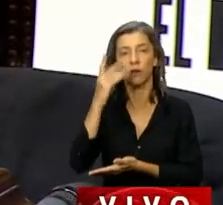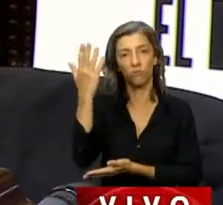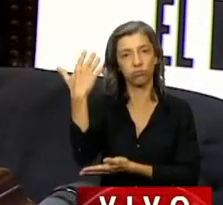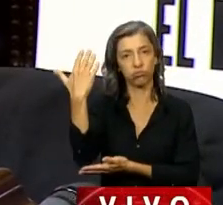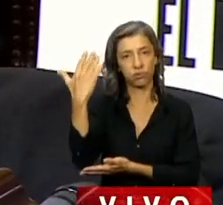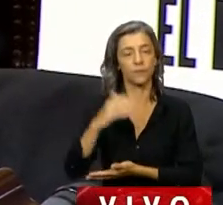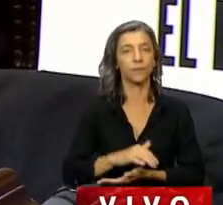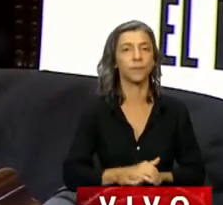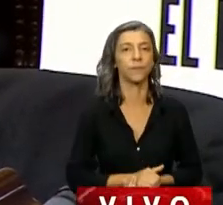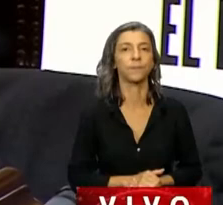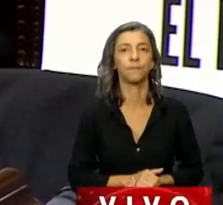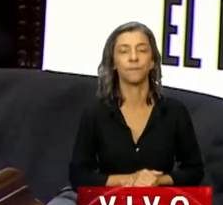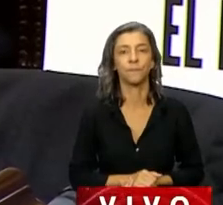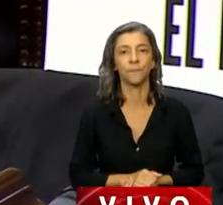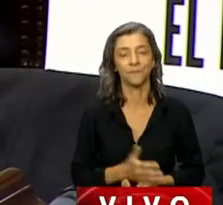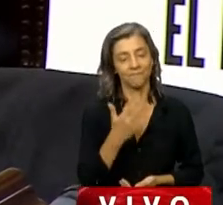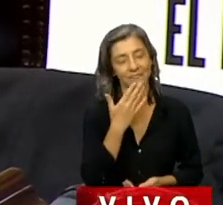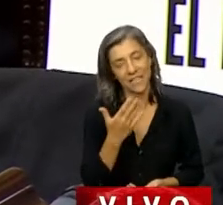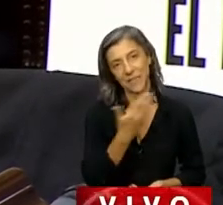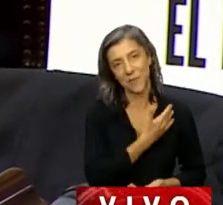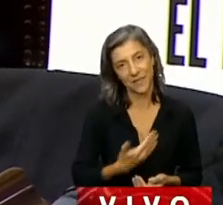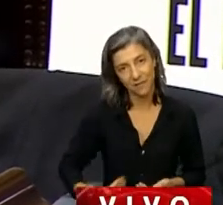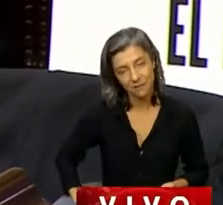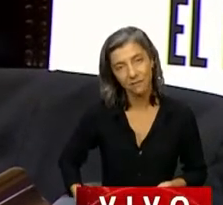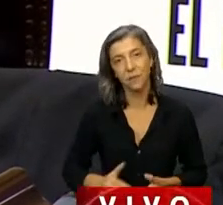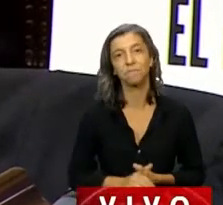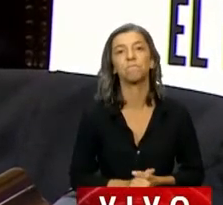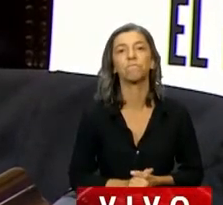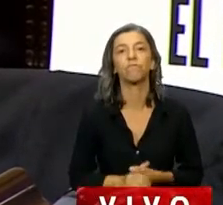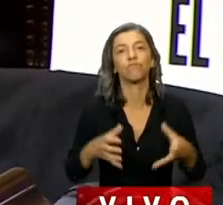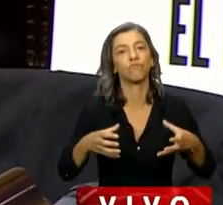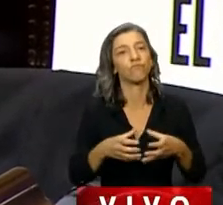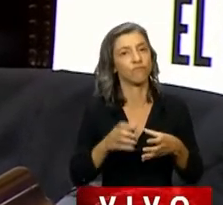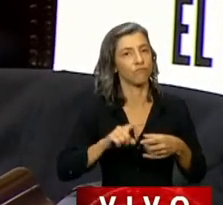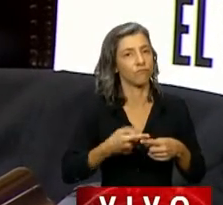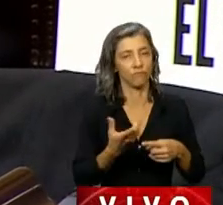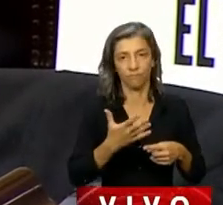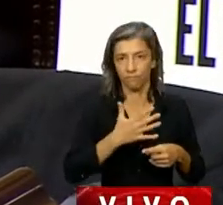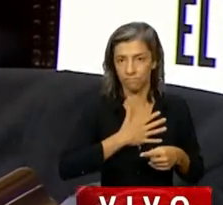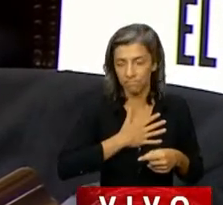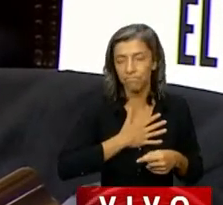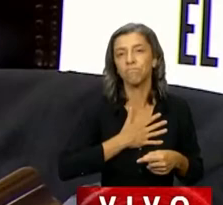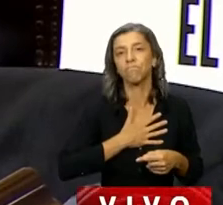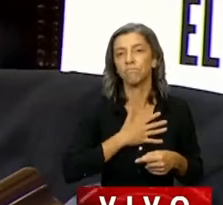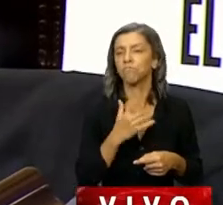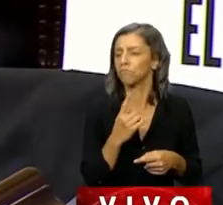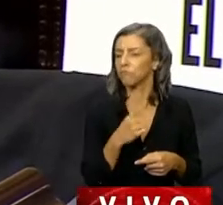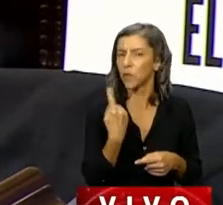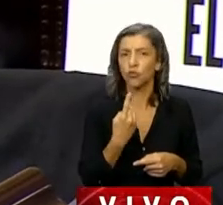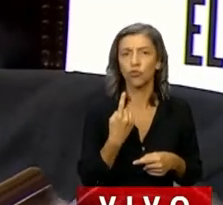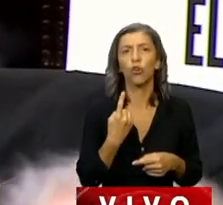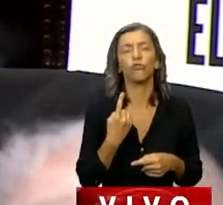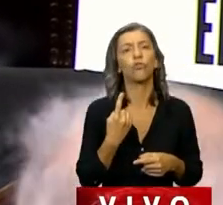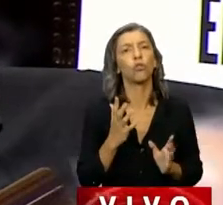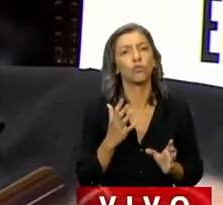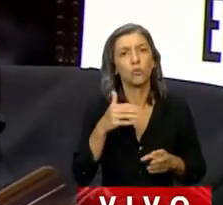Gracias, presidente. En nombre del bloque Frente para la Concordia Misionero, no nos vamos a abstener,